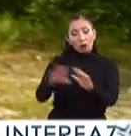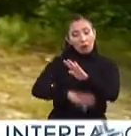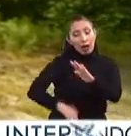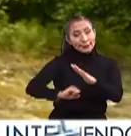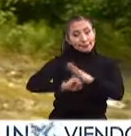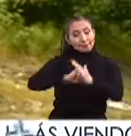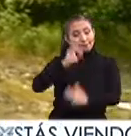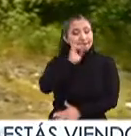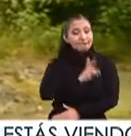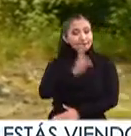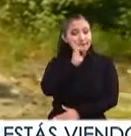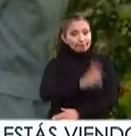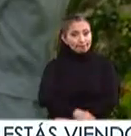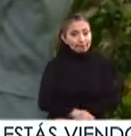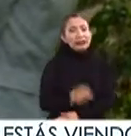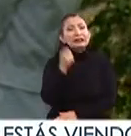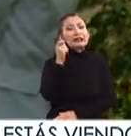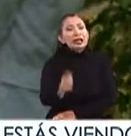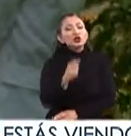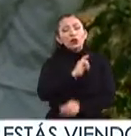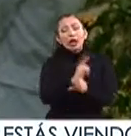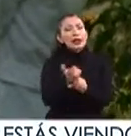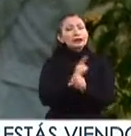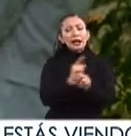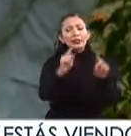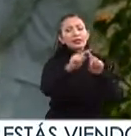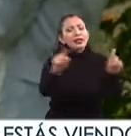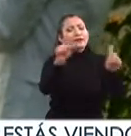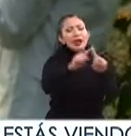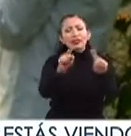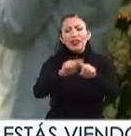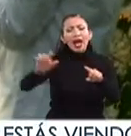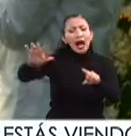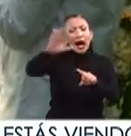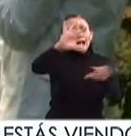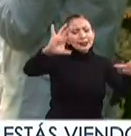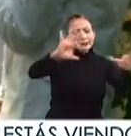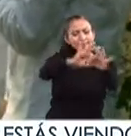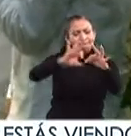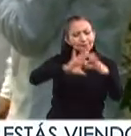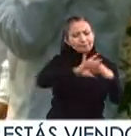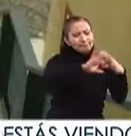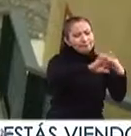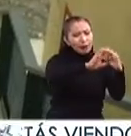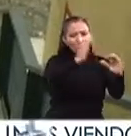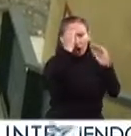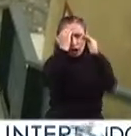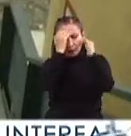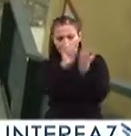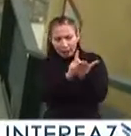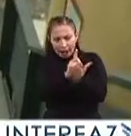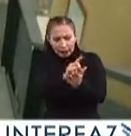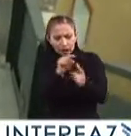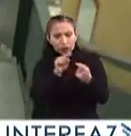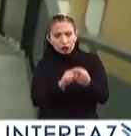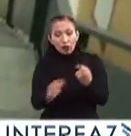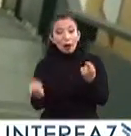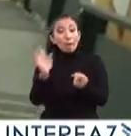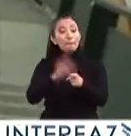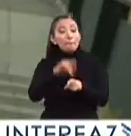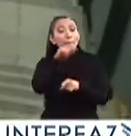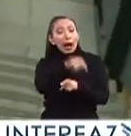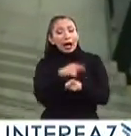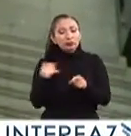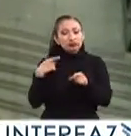solidez en la evidencia. Se trata de una carrera multi e interdisciplinaria en la que convergen conocimientos de derecho, sobre